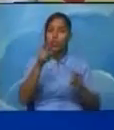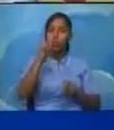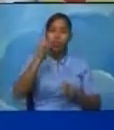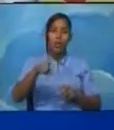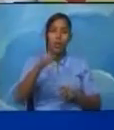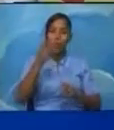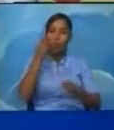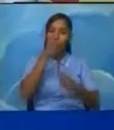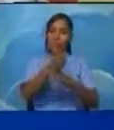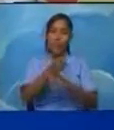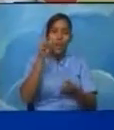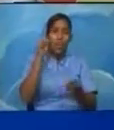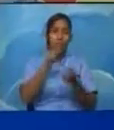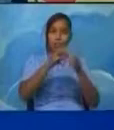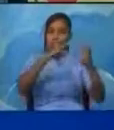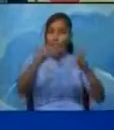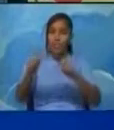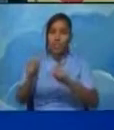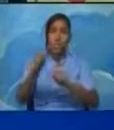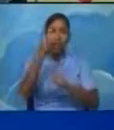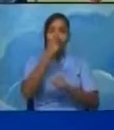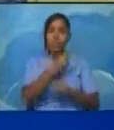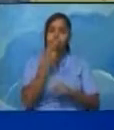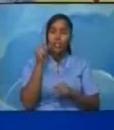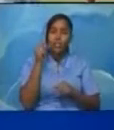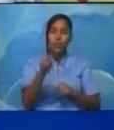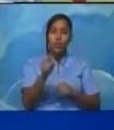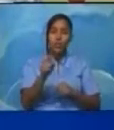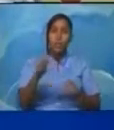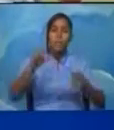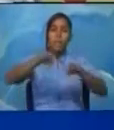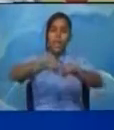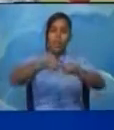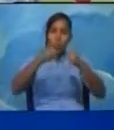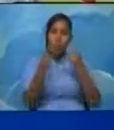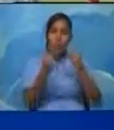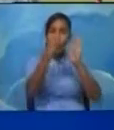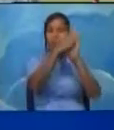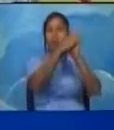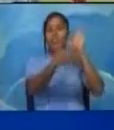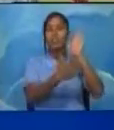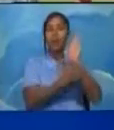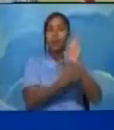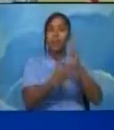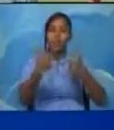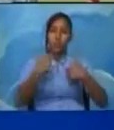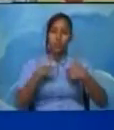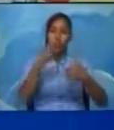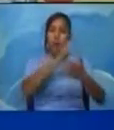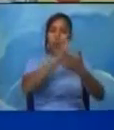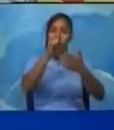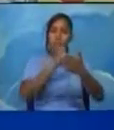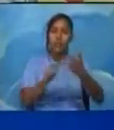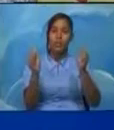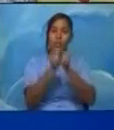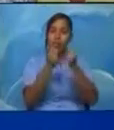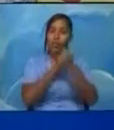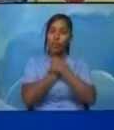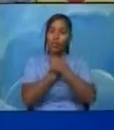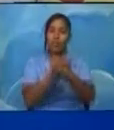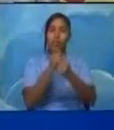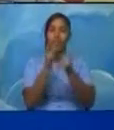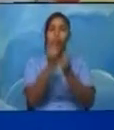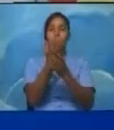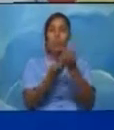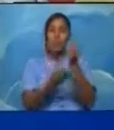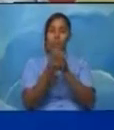entrar en la tierra prometida. Me rompió las tablas allá en el monte Sinaí. Yo las escribí con tanto cuidadito con mi